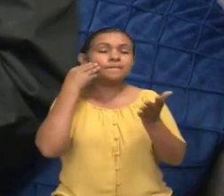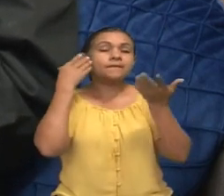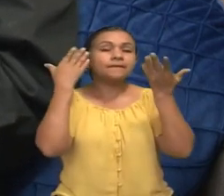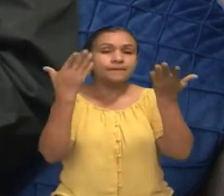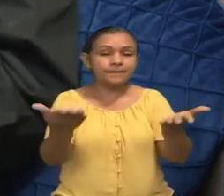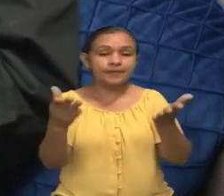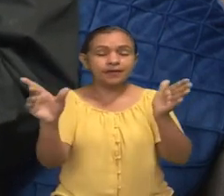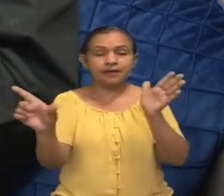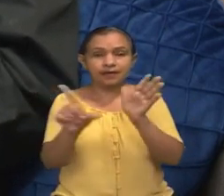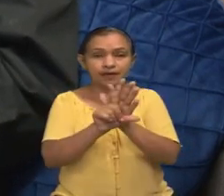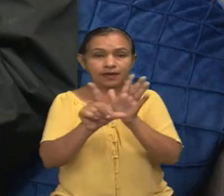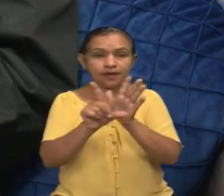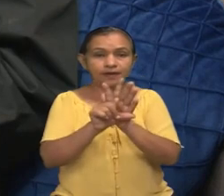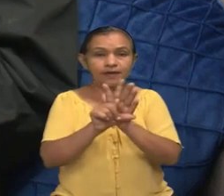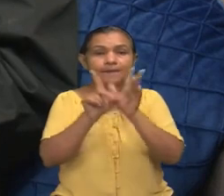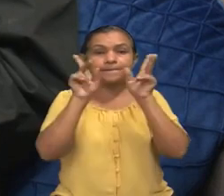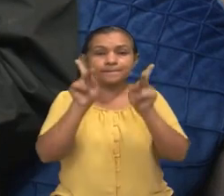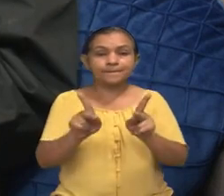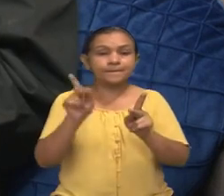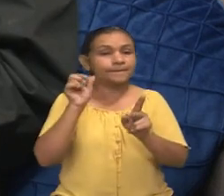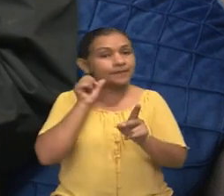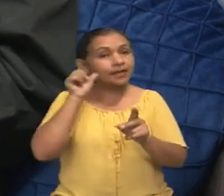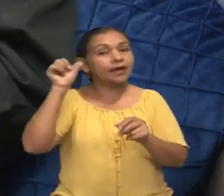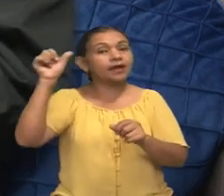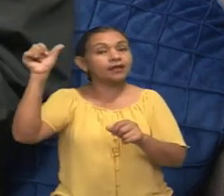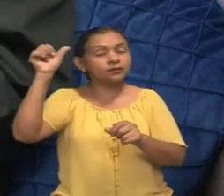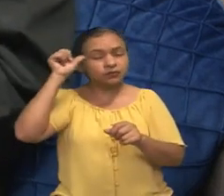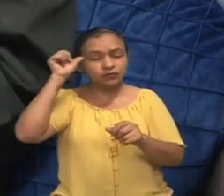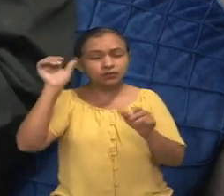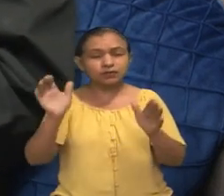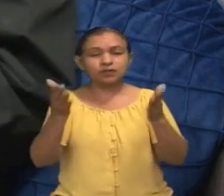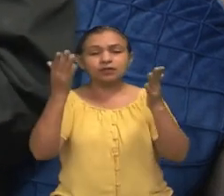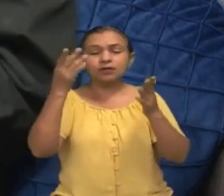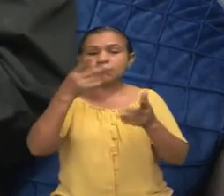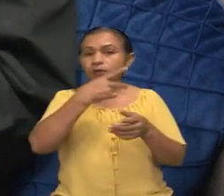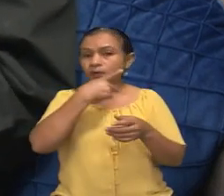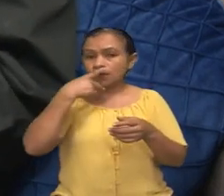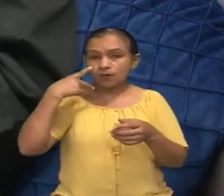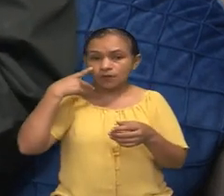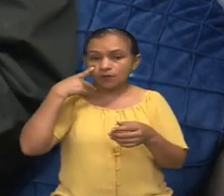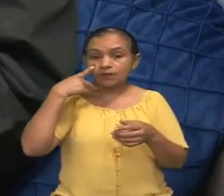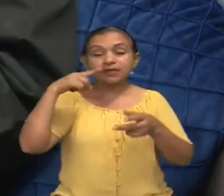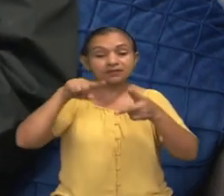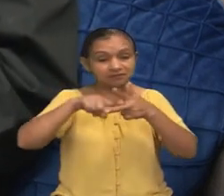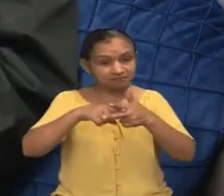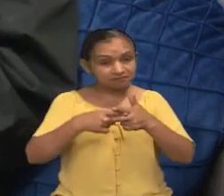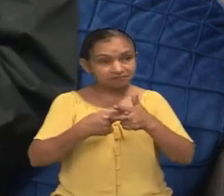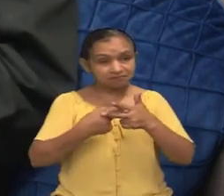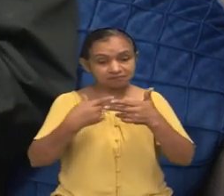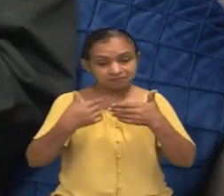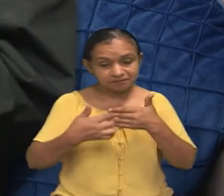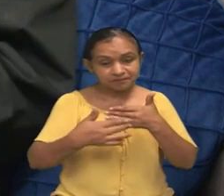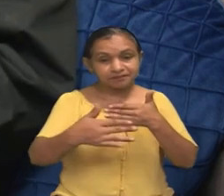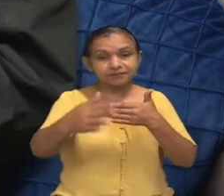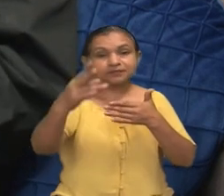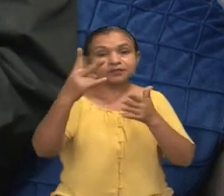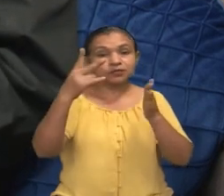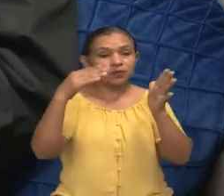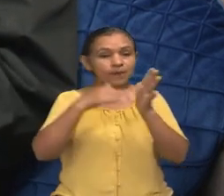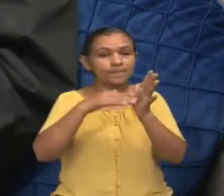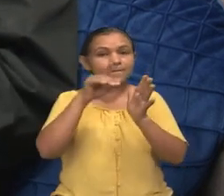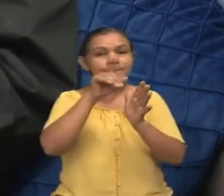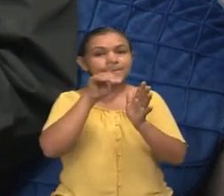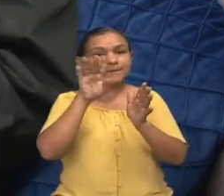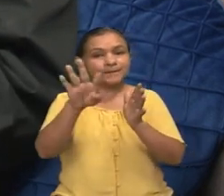aprueba la Ley de las Personas Adultas Mayores. En junio de ese mismo año entró en vigencia. Luego, en el 2014,